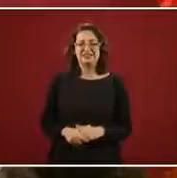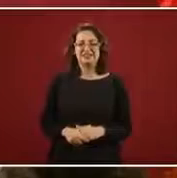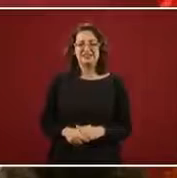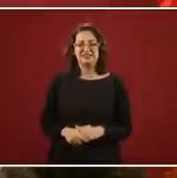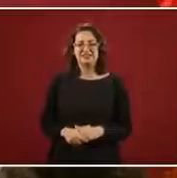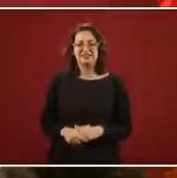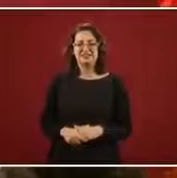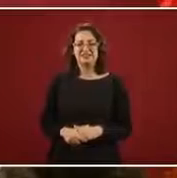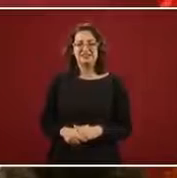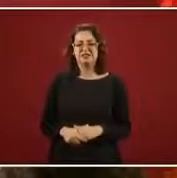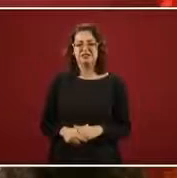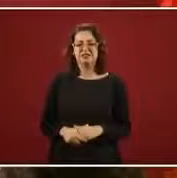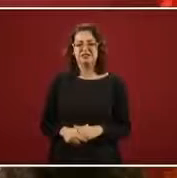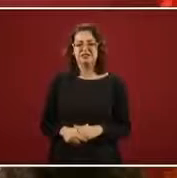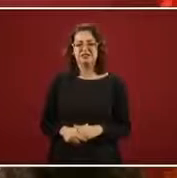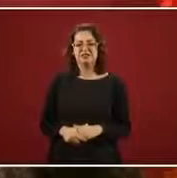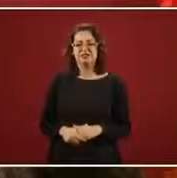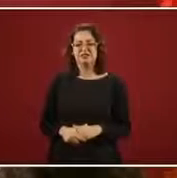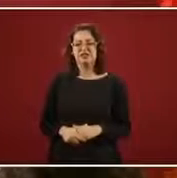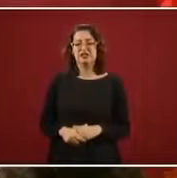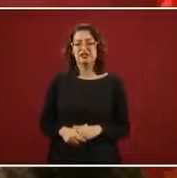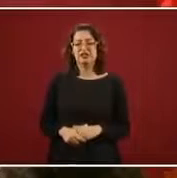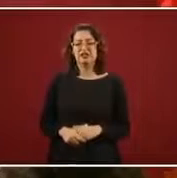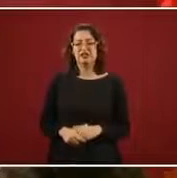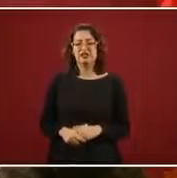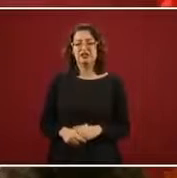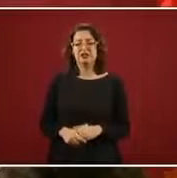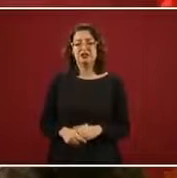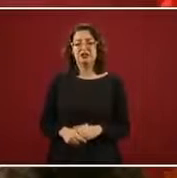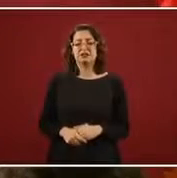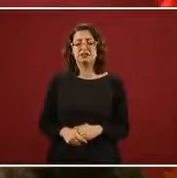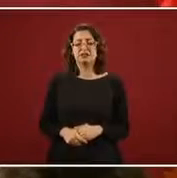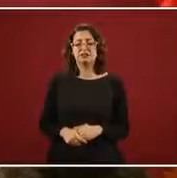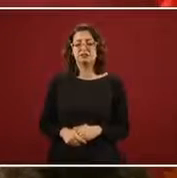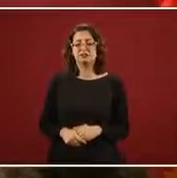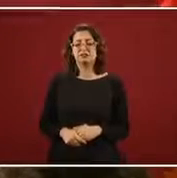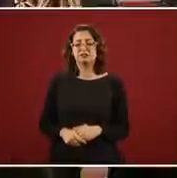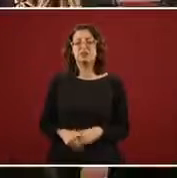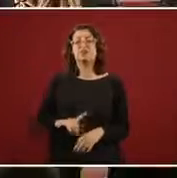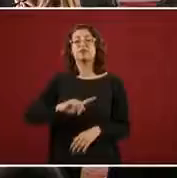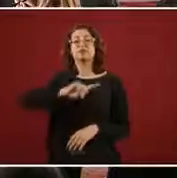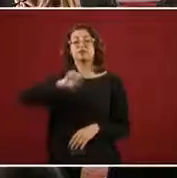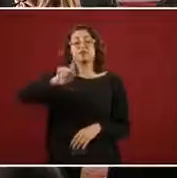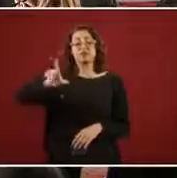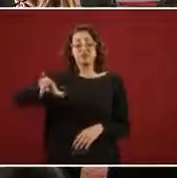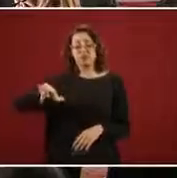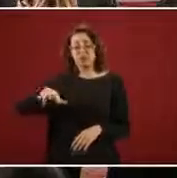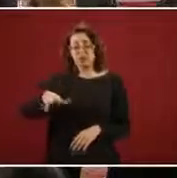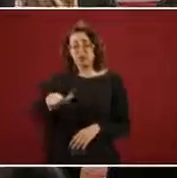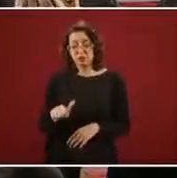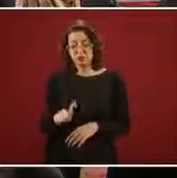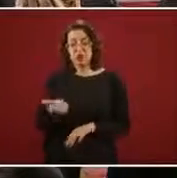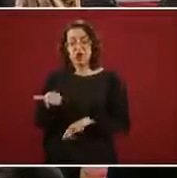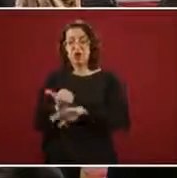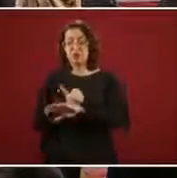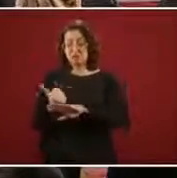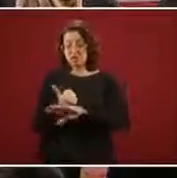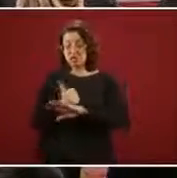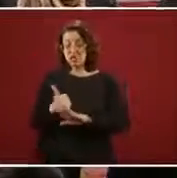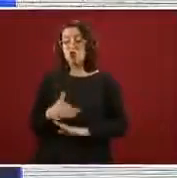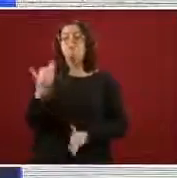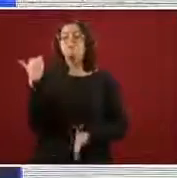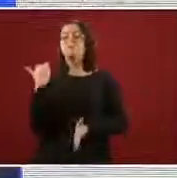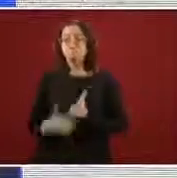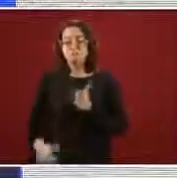Estos son los tramos que se van a licitar de inmediato, que ya incluso